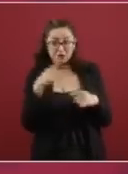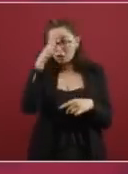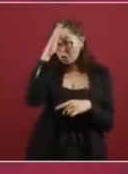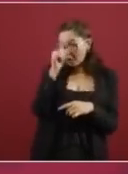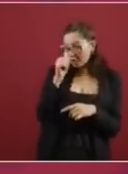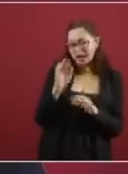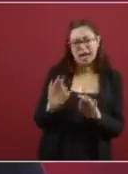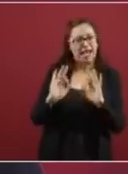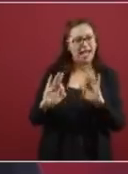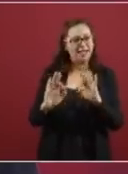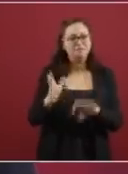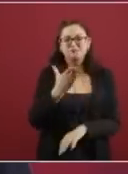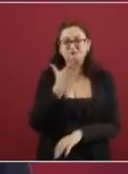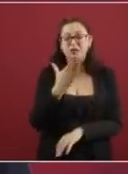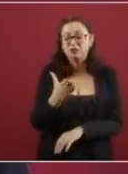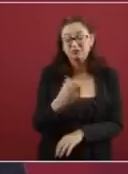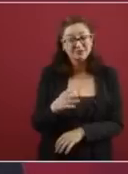Si no,